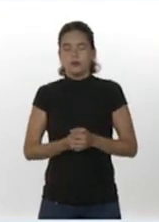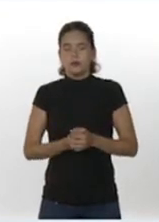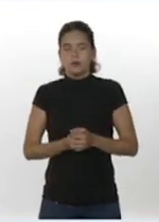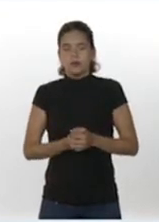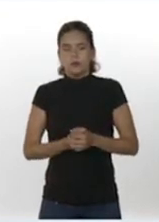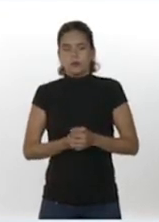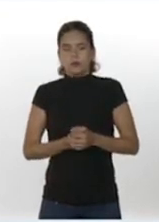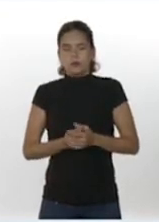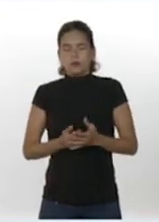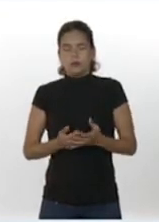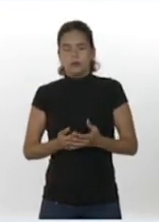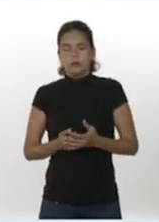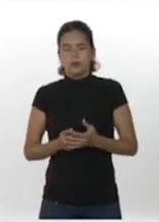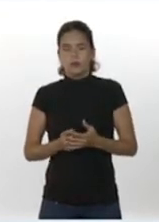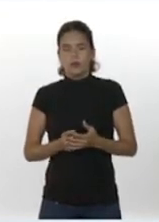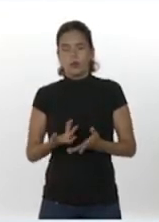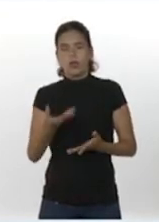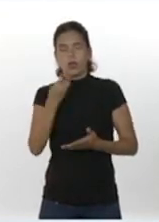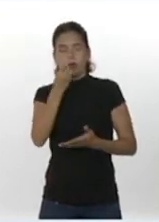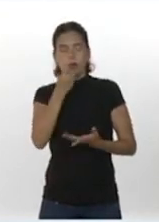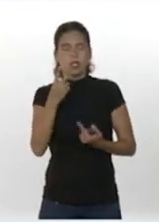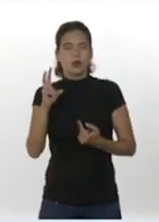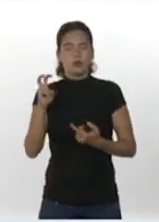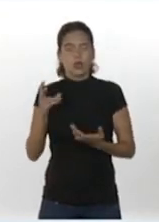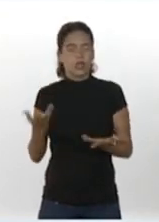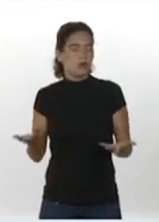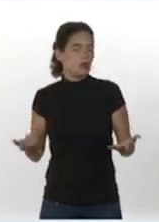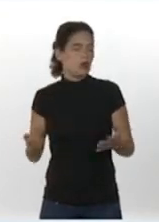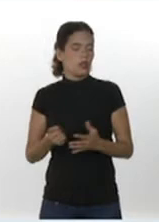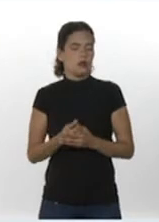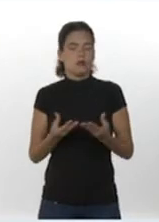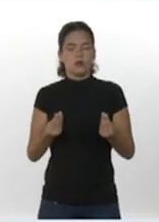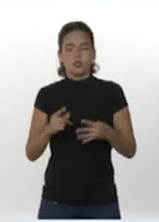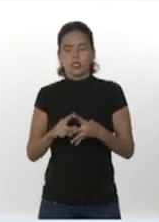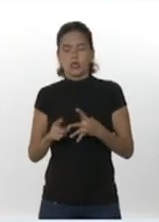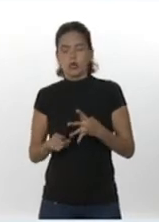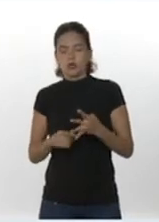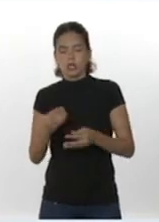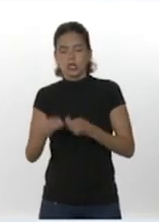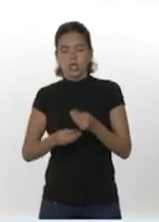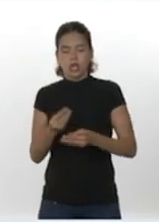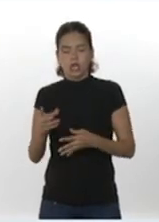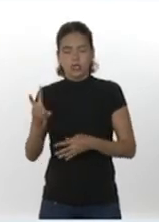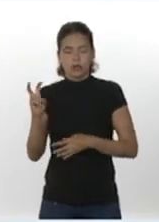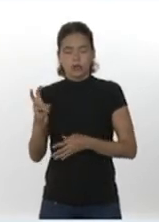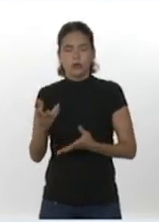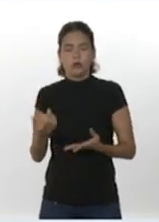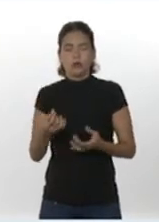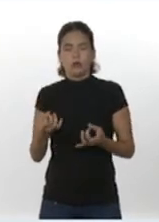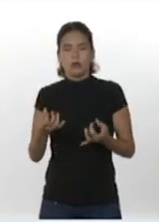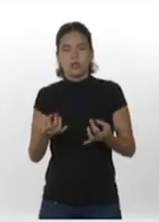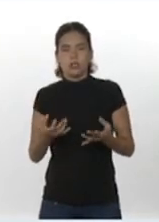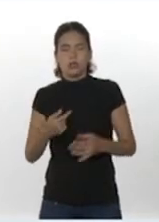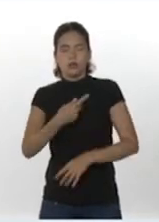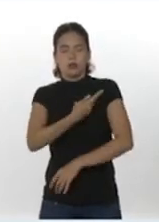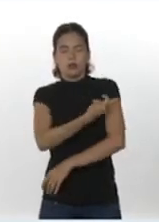técnica, hasta una comida innovadora, precisamente que busque solucionar una enfermedad, una dolencia, puede ser conocida como